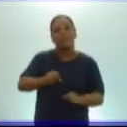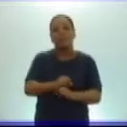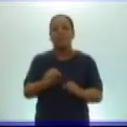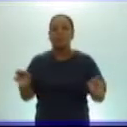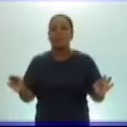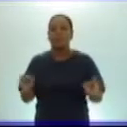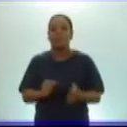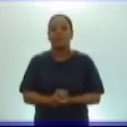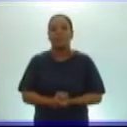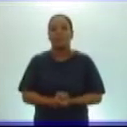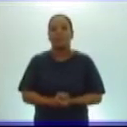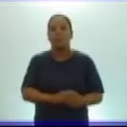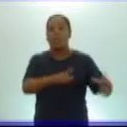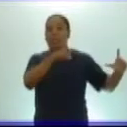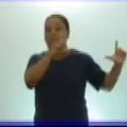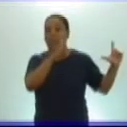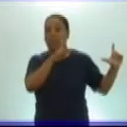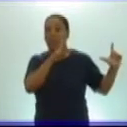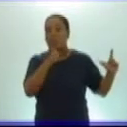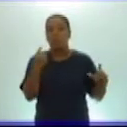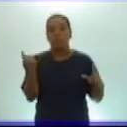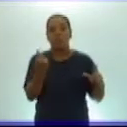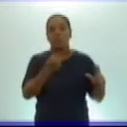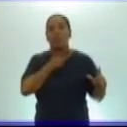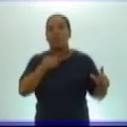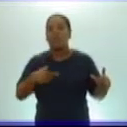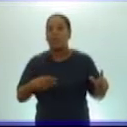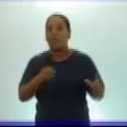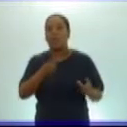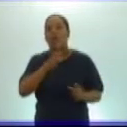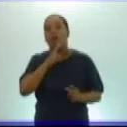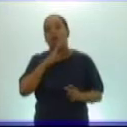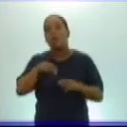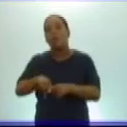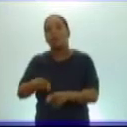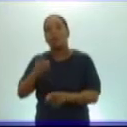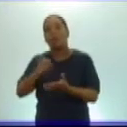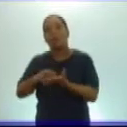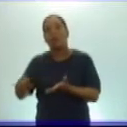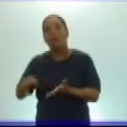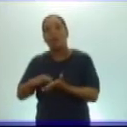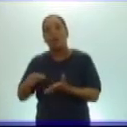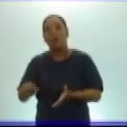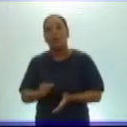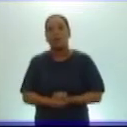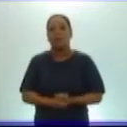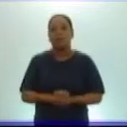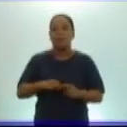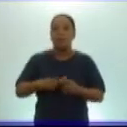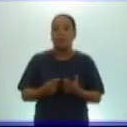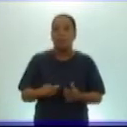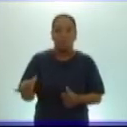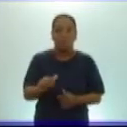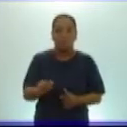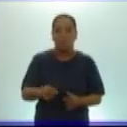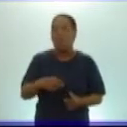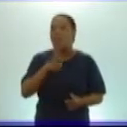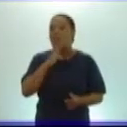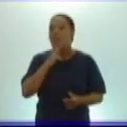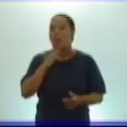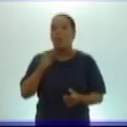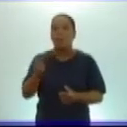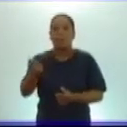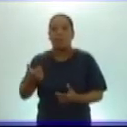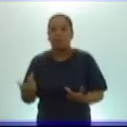le he puesto solamente la mezcla de agua y arroz, pero tienen un igual comportamiento según sus propiedades, el agua y los frijoles que vimos que les mencioné